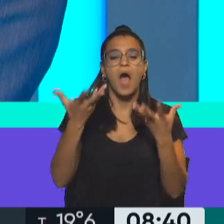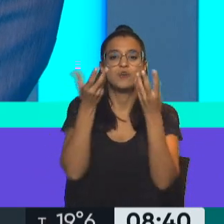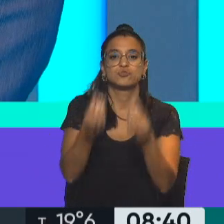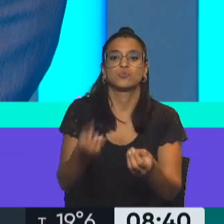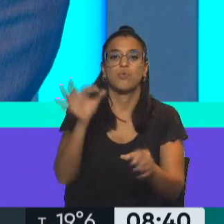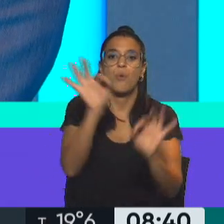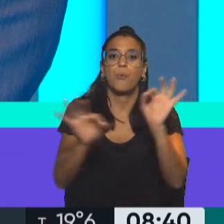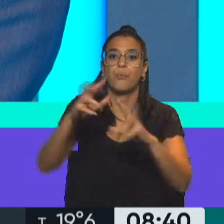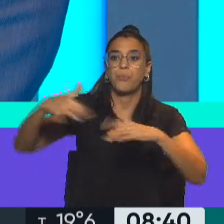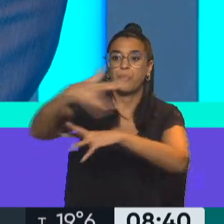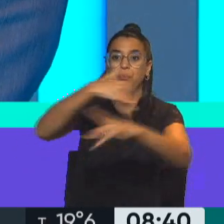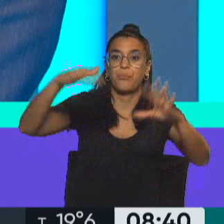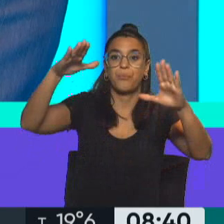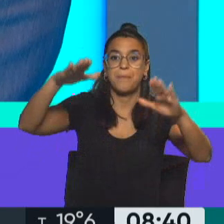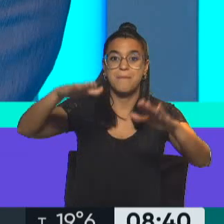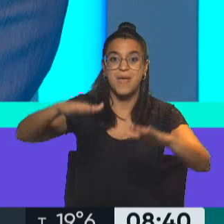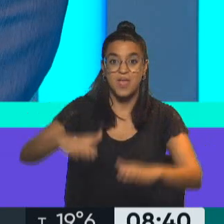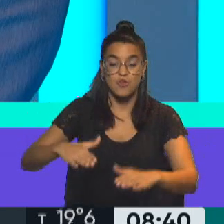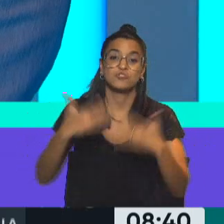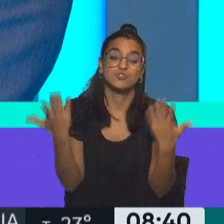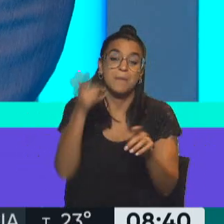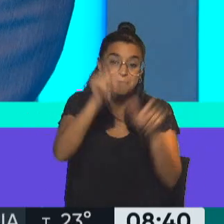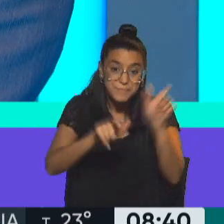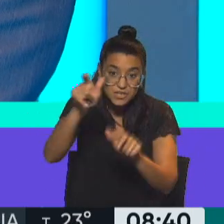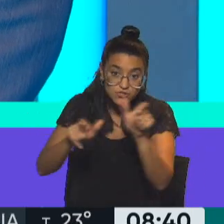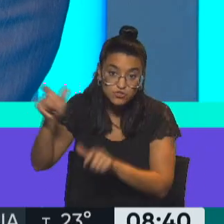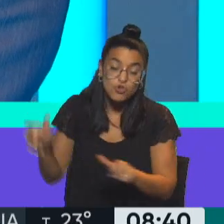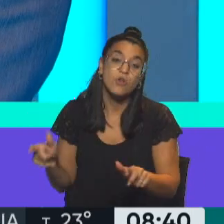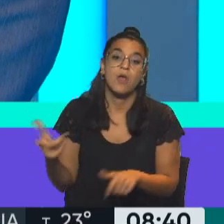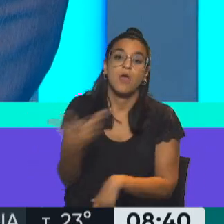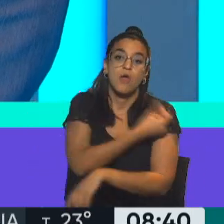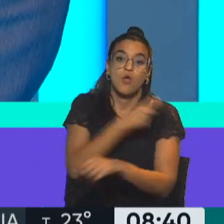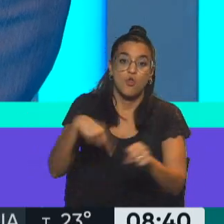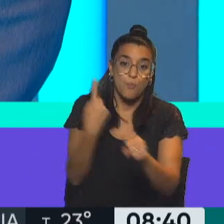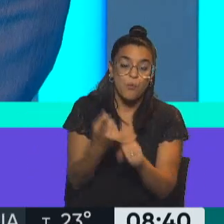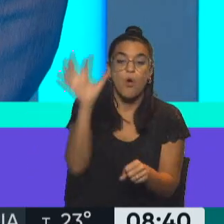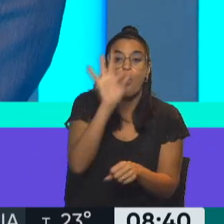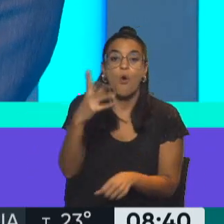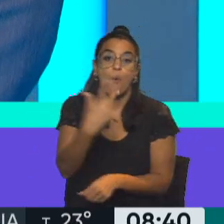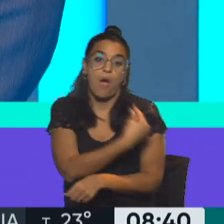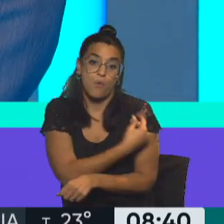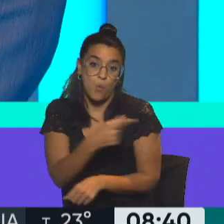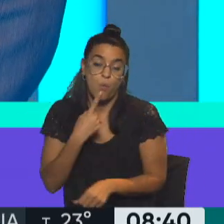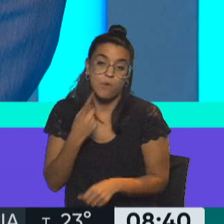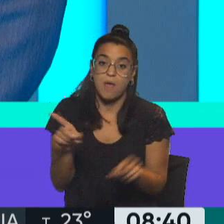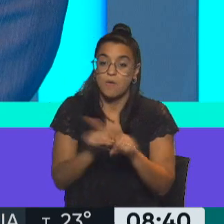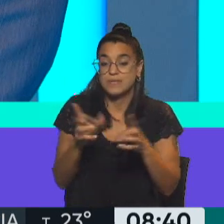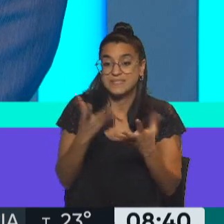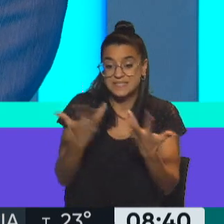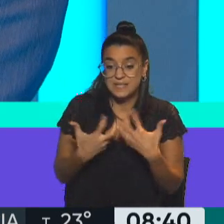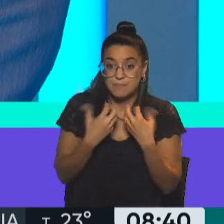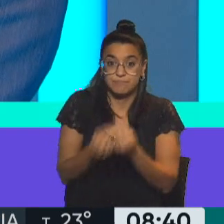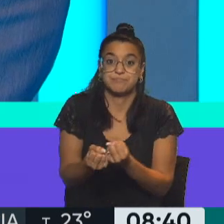viral comunitaria y de esa manera aquellas personas que no se pueden vacunar o la vacuna por cómo está su sistema inmunológico